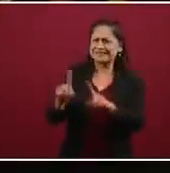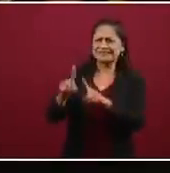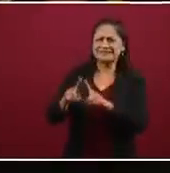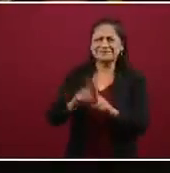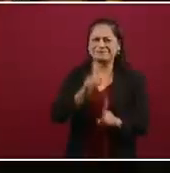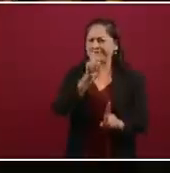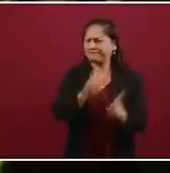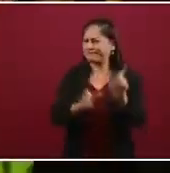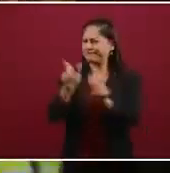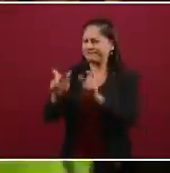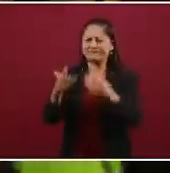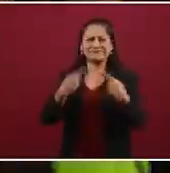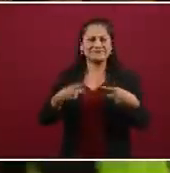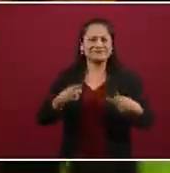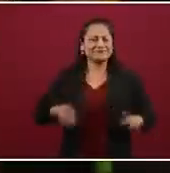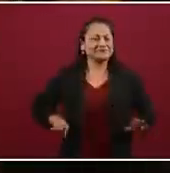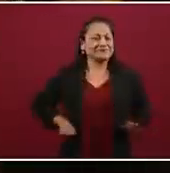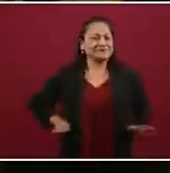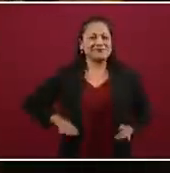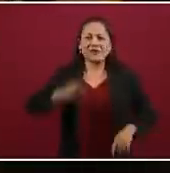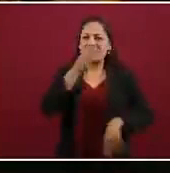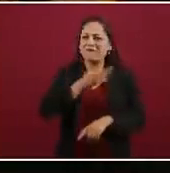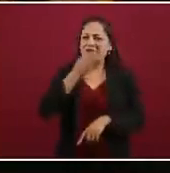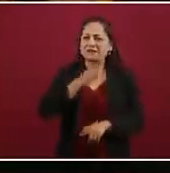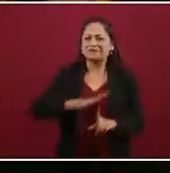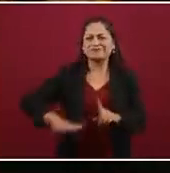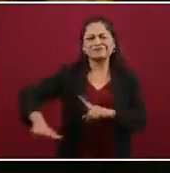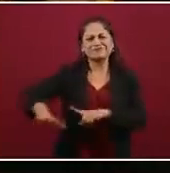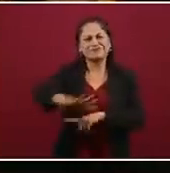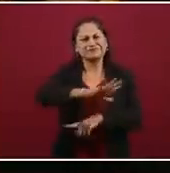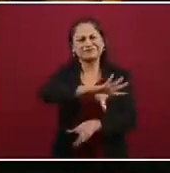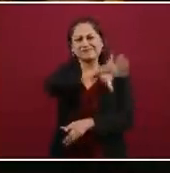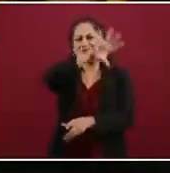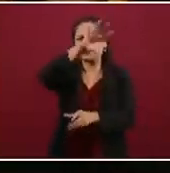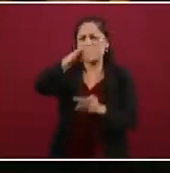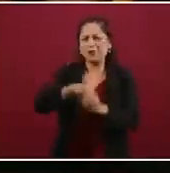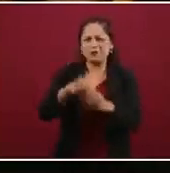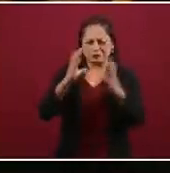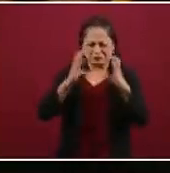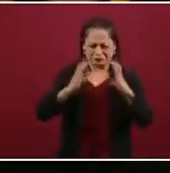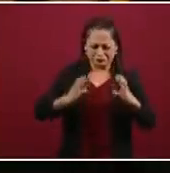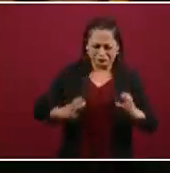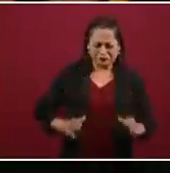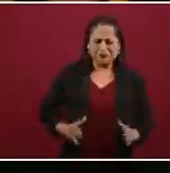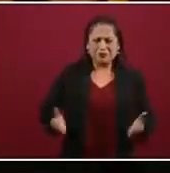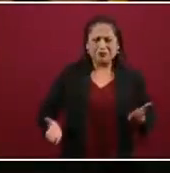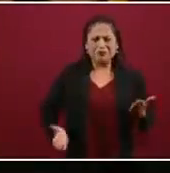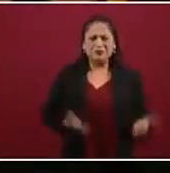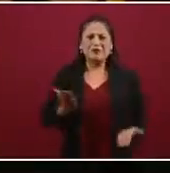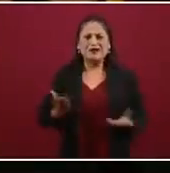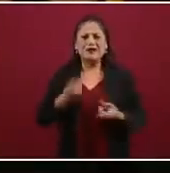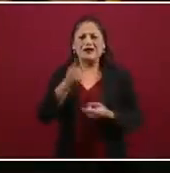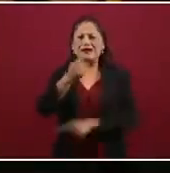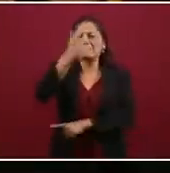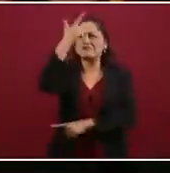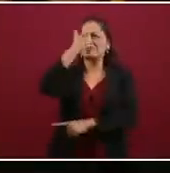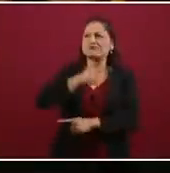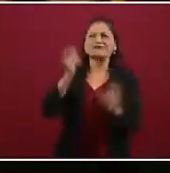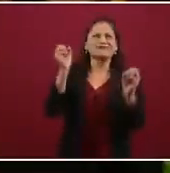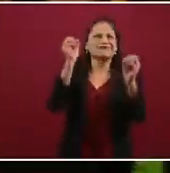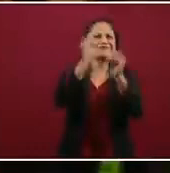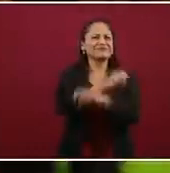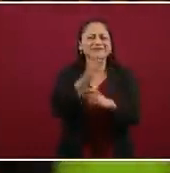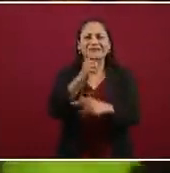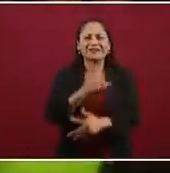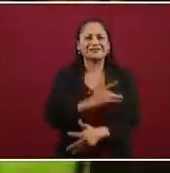y de toda esta fiesta que, bueno, va implícito todo, el cuerpo, la magia de la noche, los